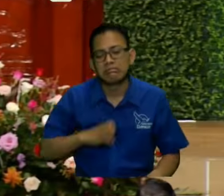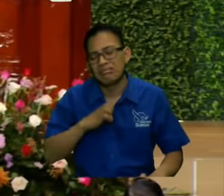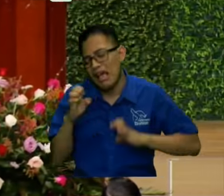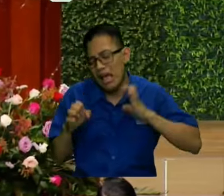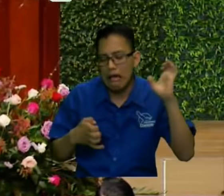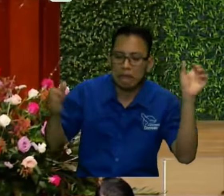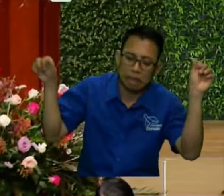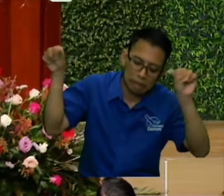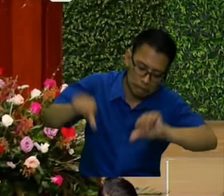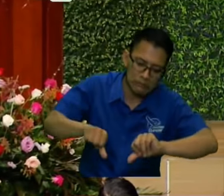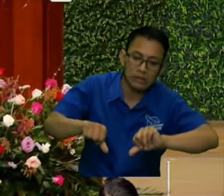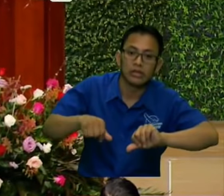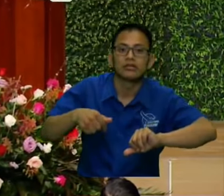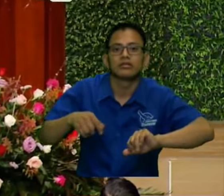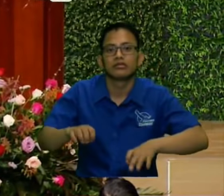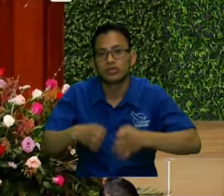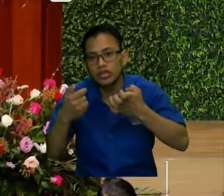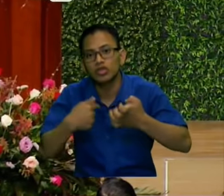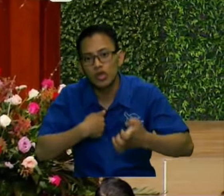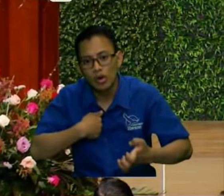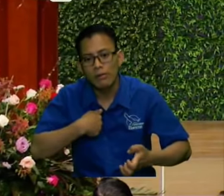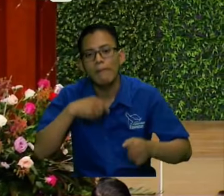estaba deformado.